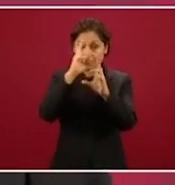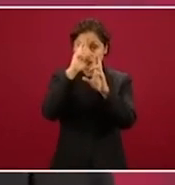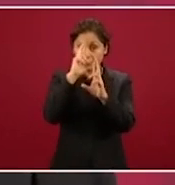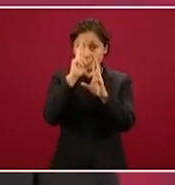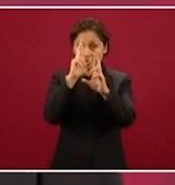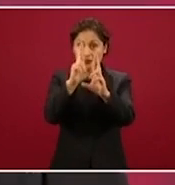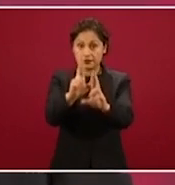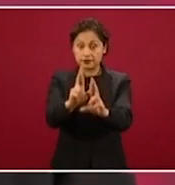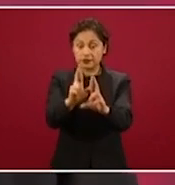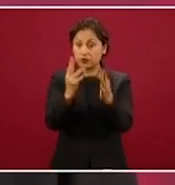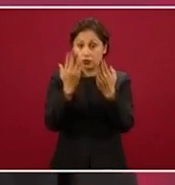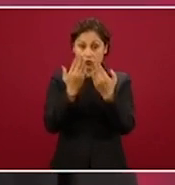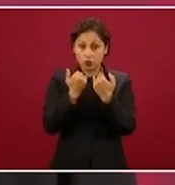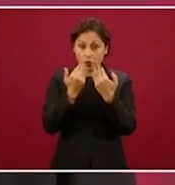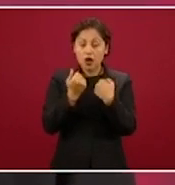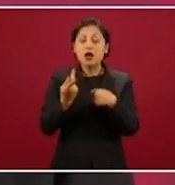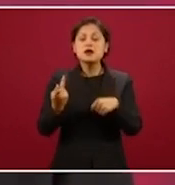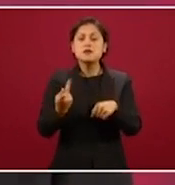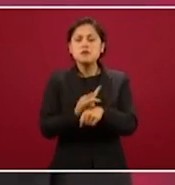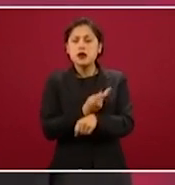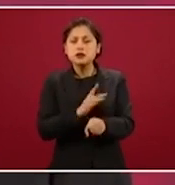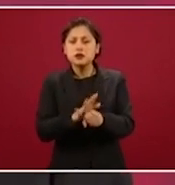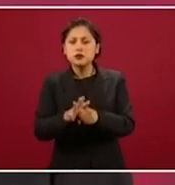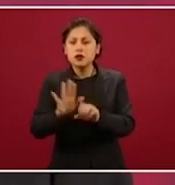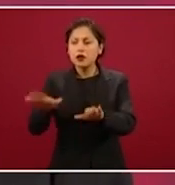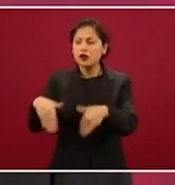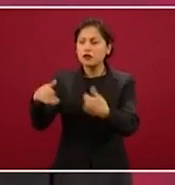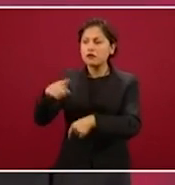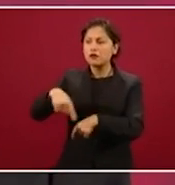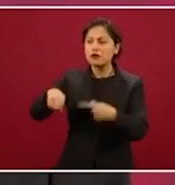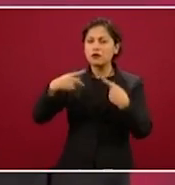le caemos mal a la gente.